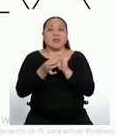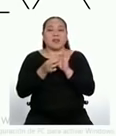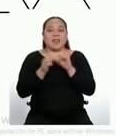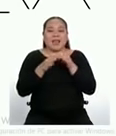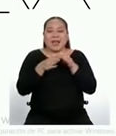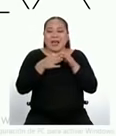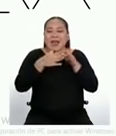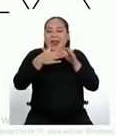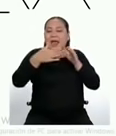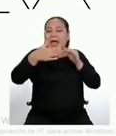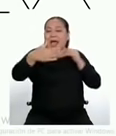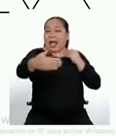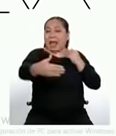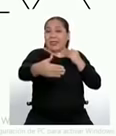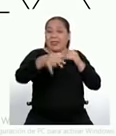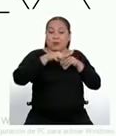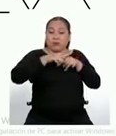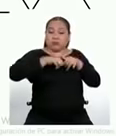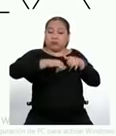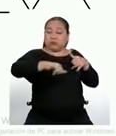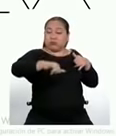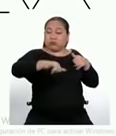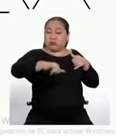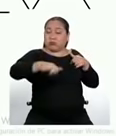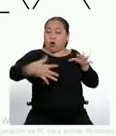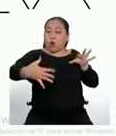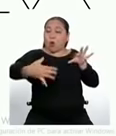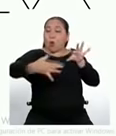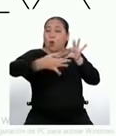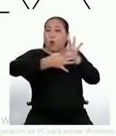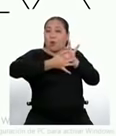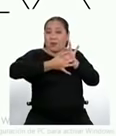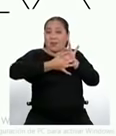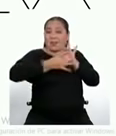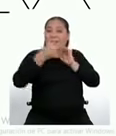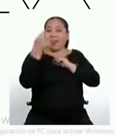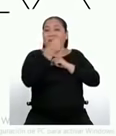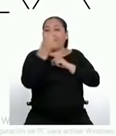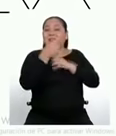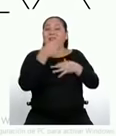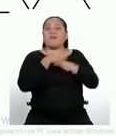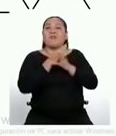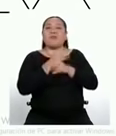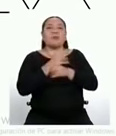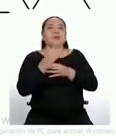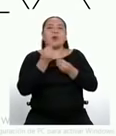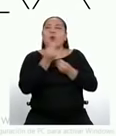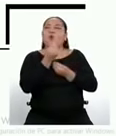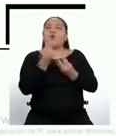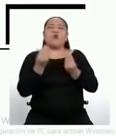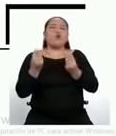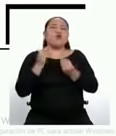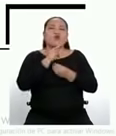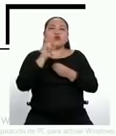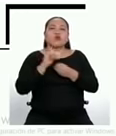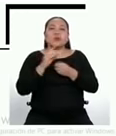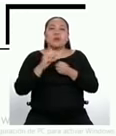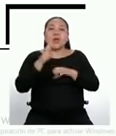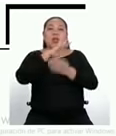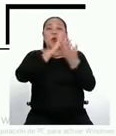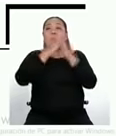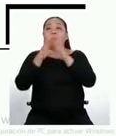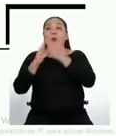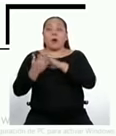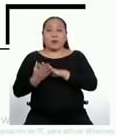grandes distancias que antes no han estado unidas. Por eso este tipo de estructuras es muy usual en los puentes.